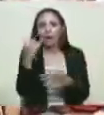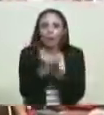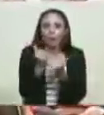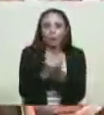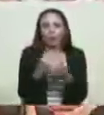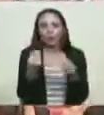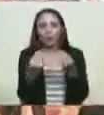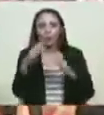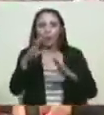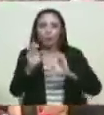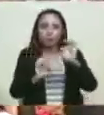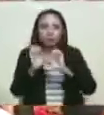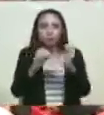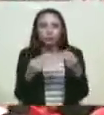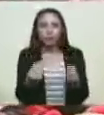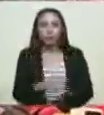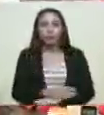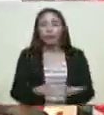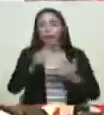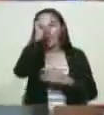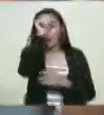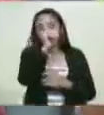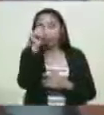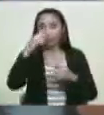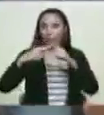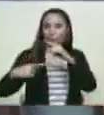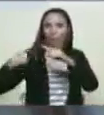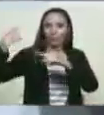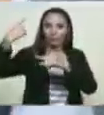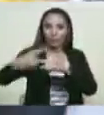El próximo domingo, o sea, pasado mañana,